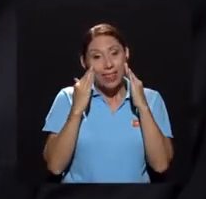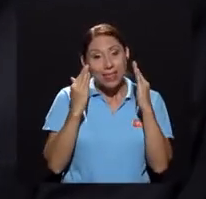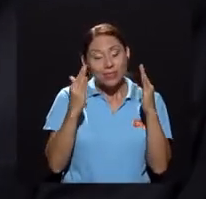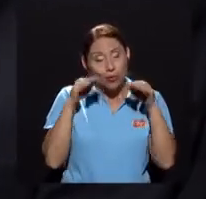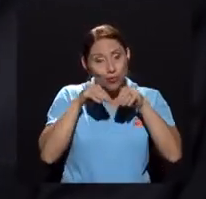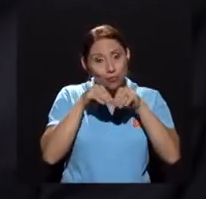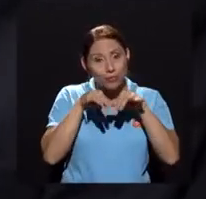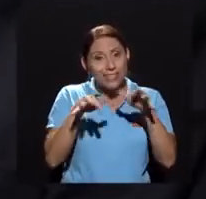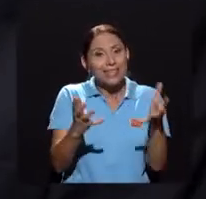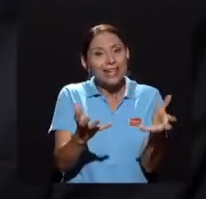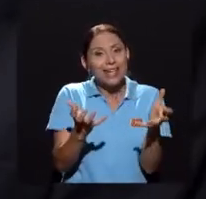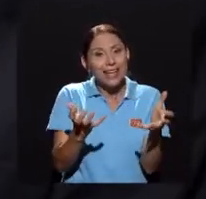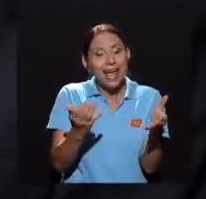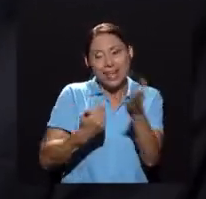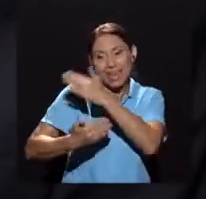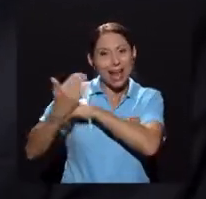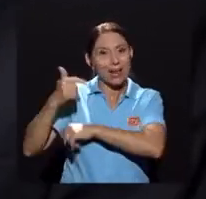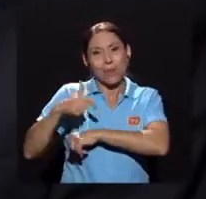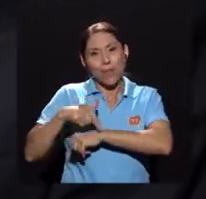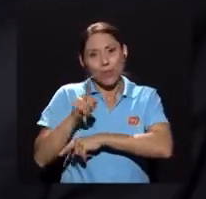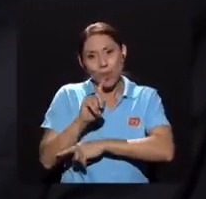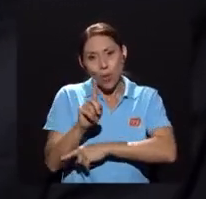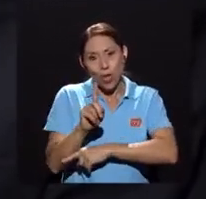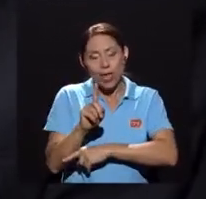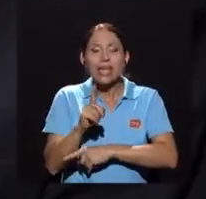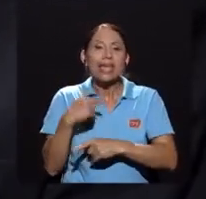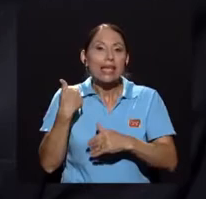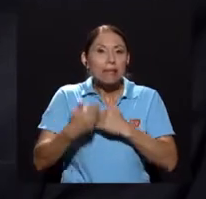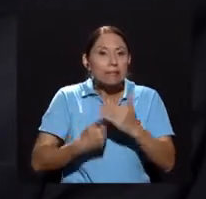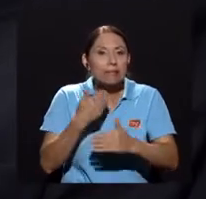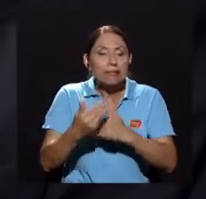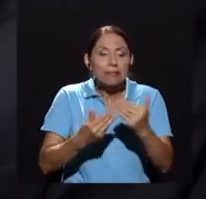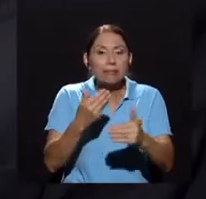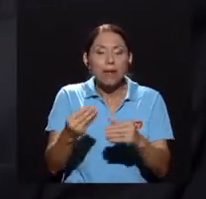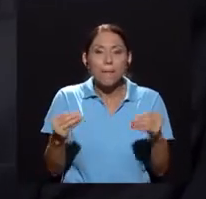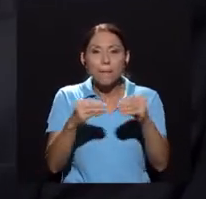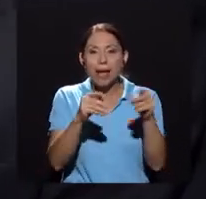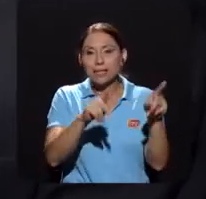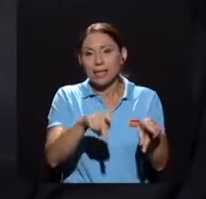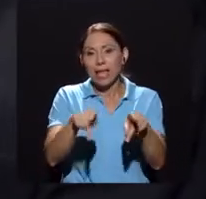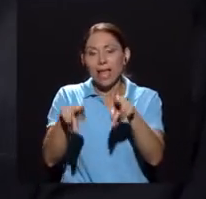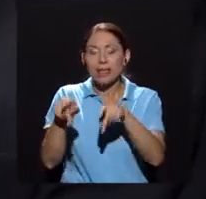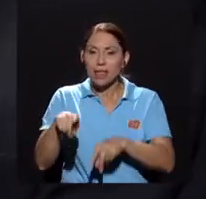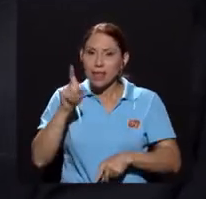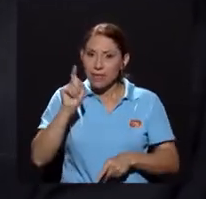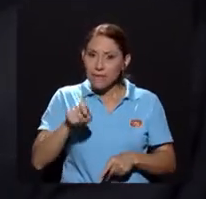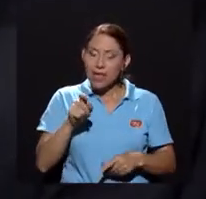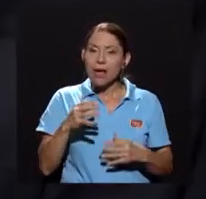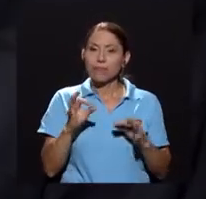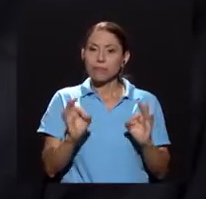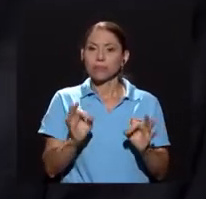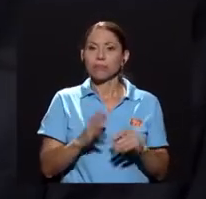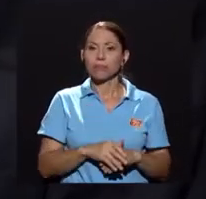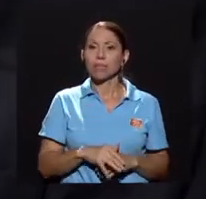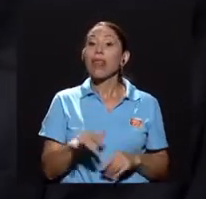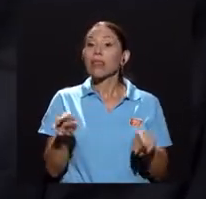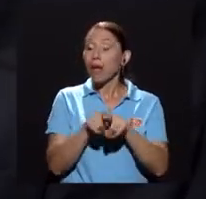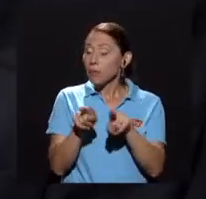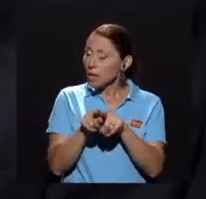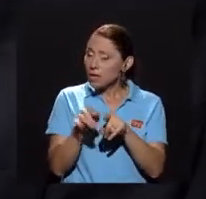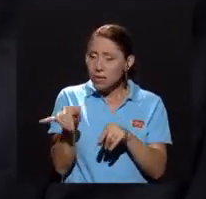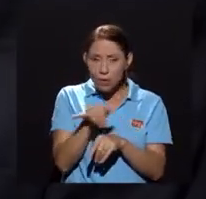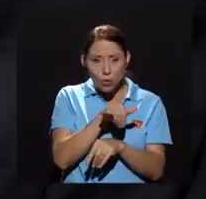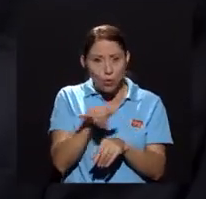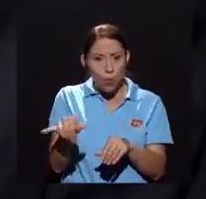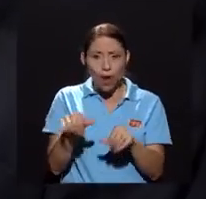se operaba verdad y que cada vez teníamos muchísima más gente que que formal siendo igualmente profesor de la universidad de costa